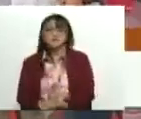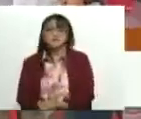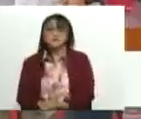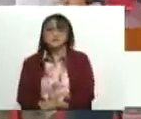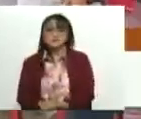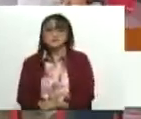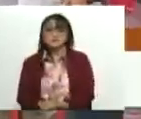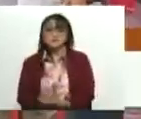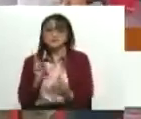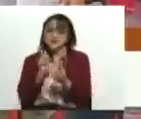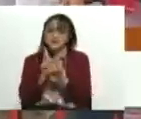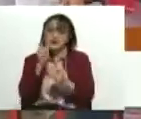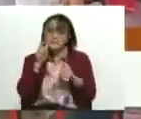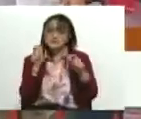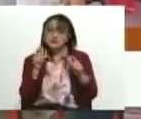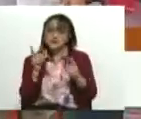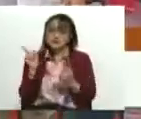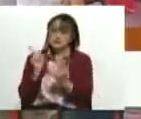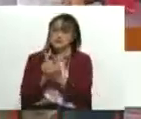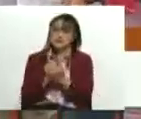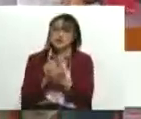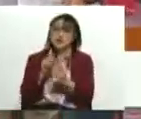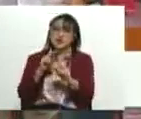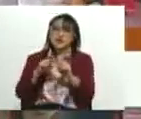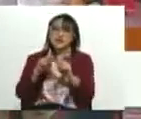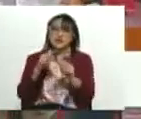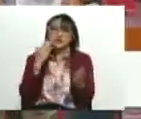y se acerca la gente y se me acercó este carajito que está aquí.